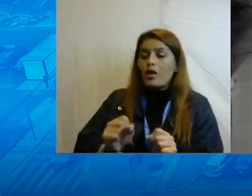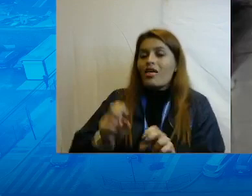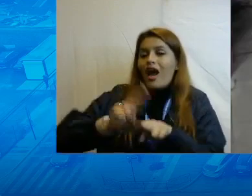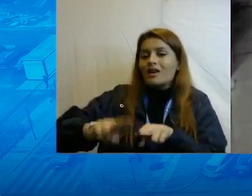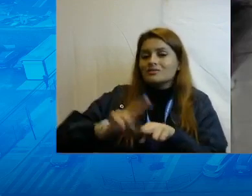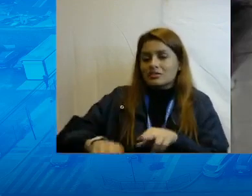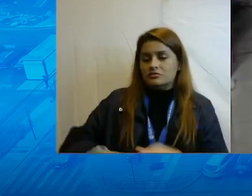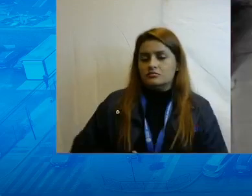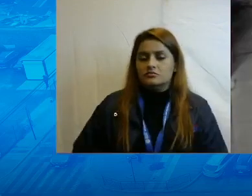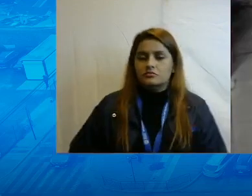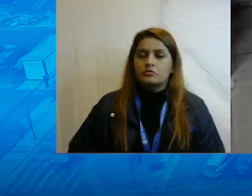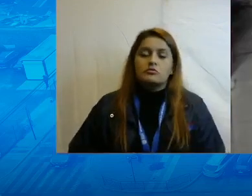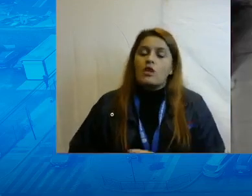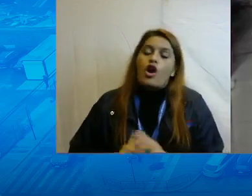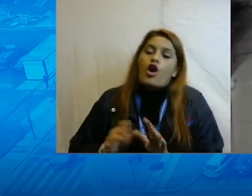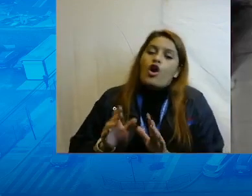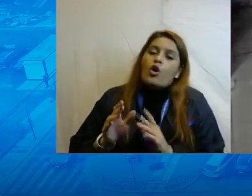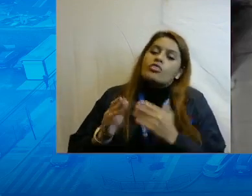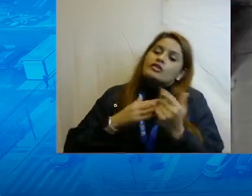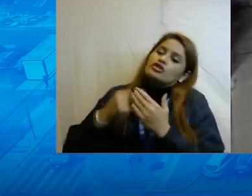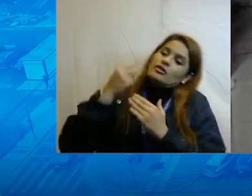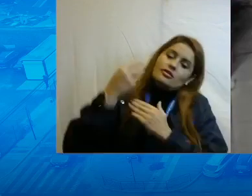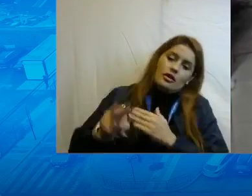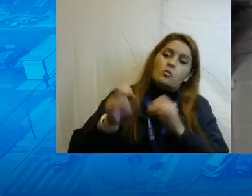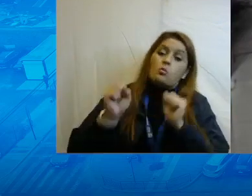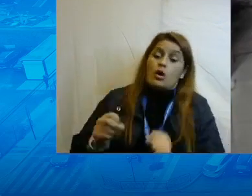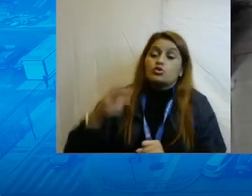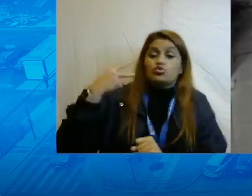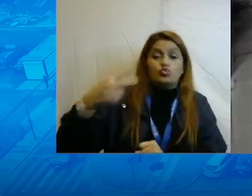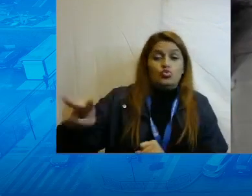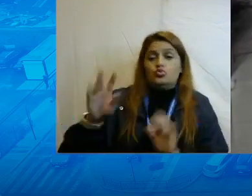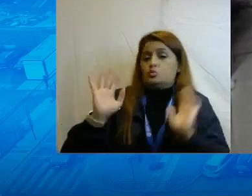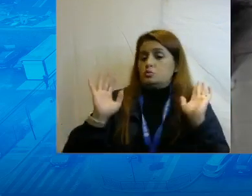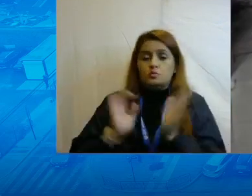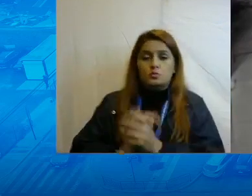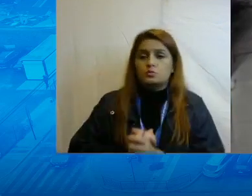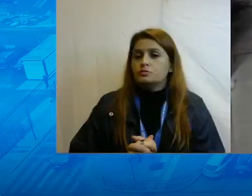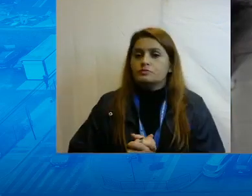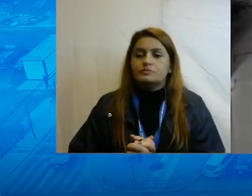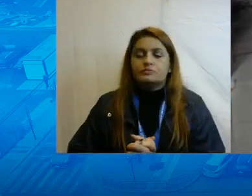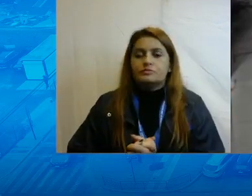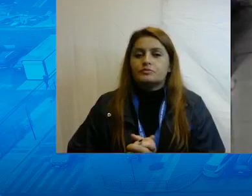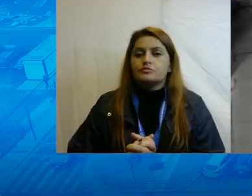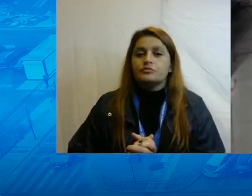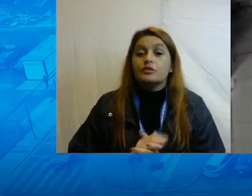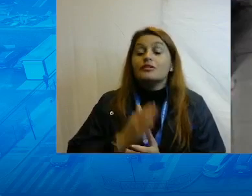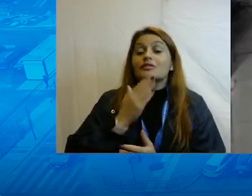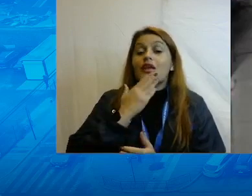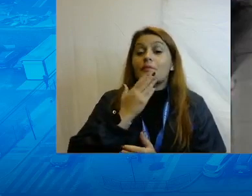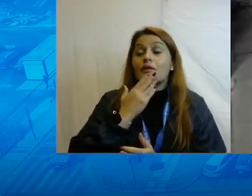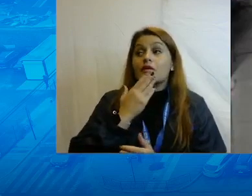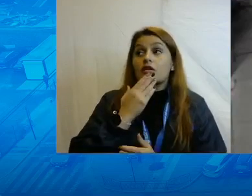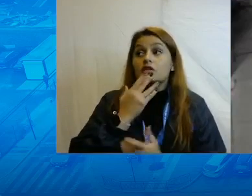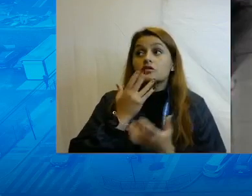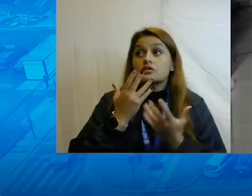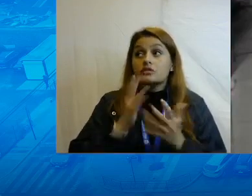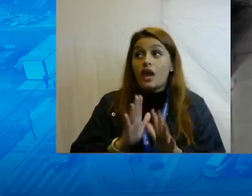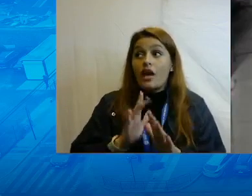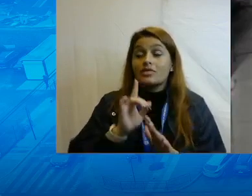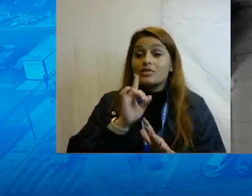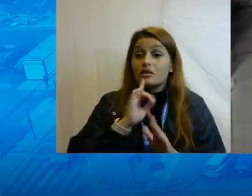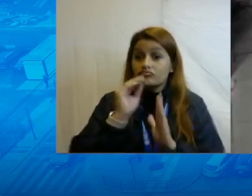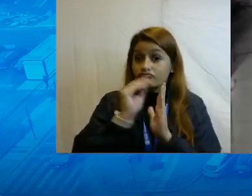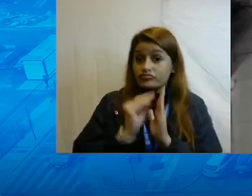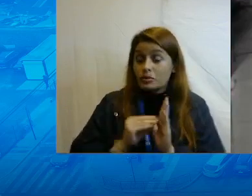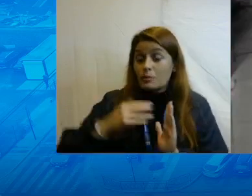como no. Es optativo, ellos también pueden levantar su propio diseño. Y, por supuesto, una de las incorporaciones